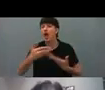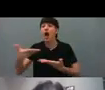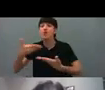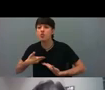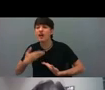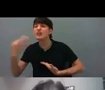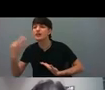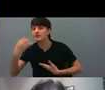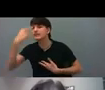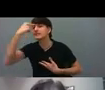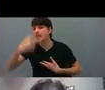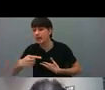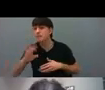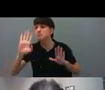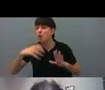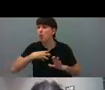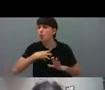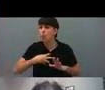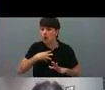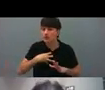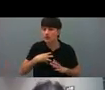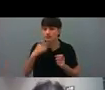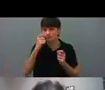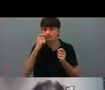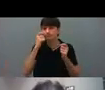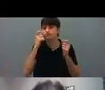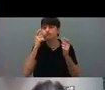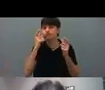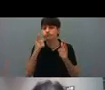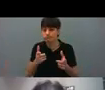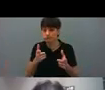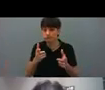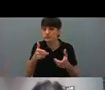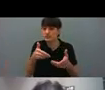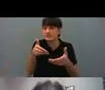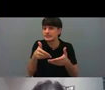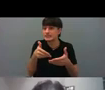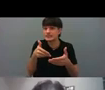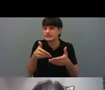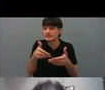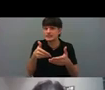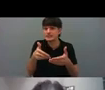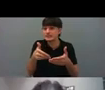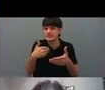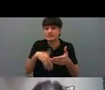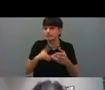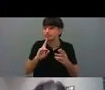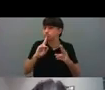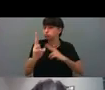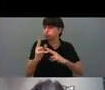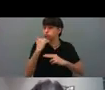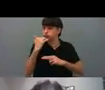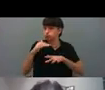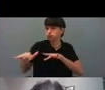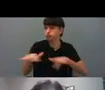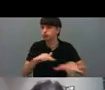más reconocer que estoy a punto de claudicar, reconocer que ha llegado el momento de reaccionar y de movilizar